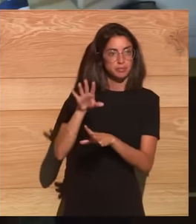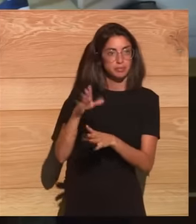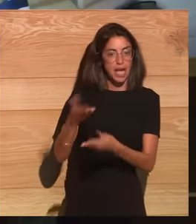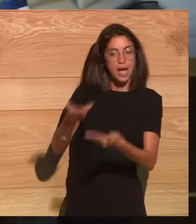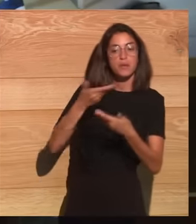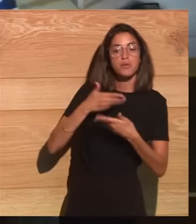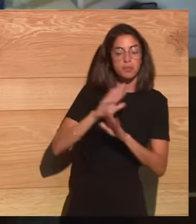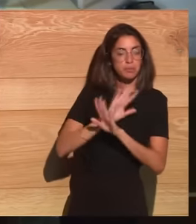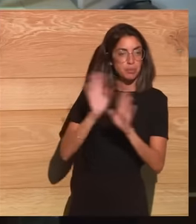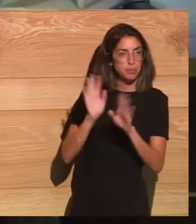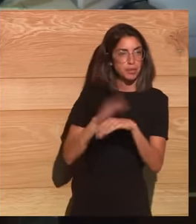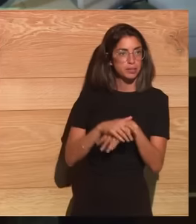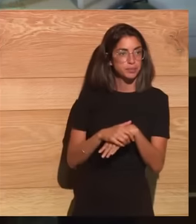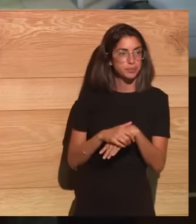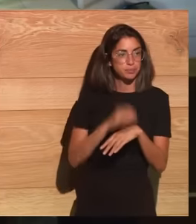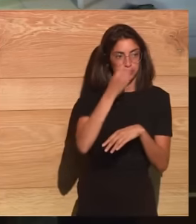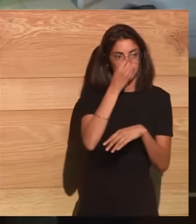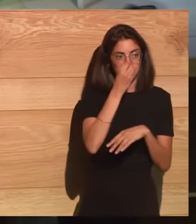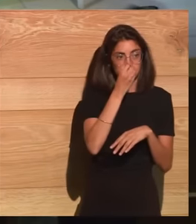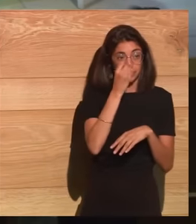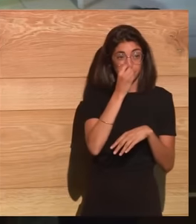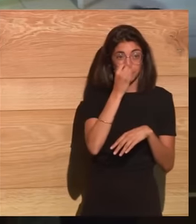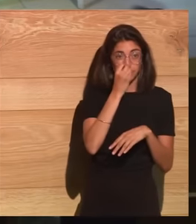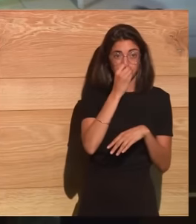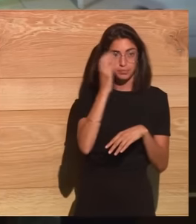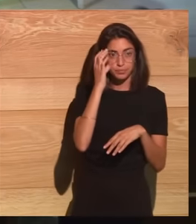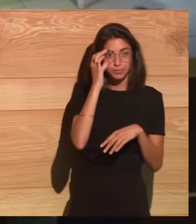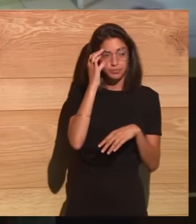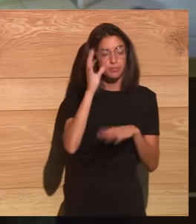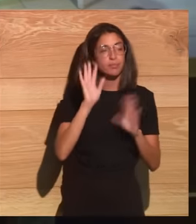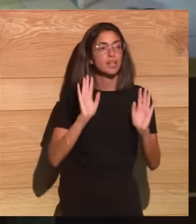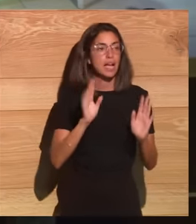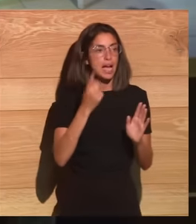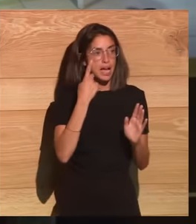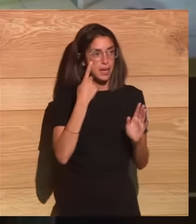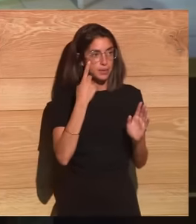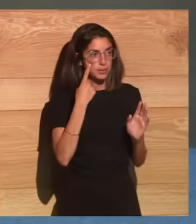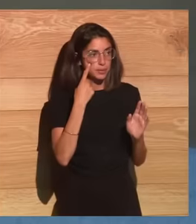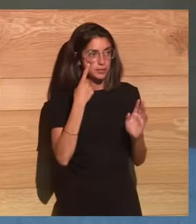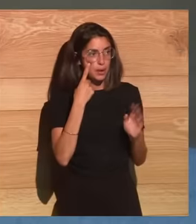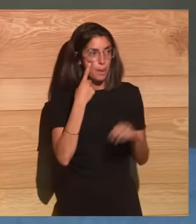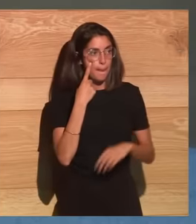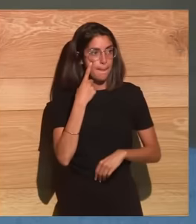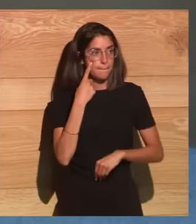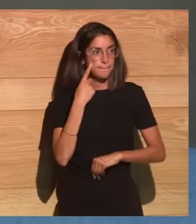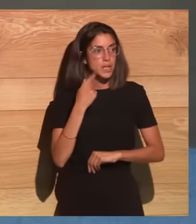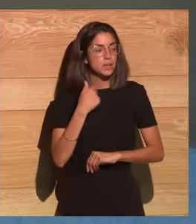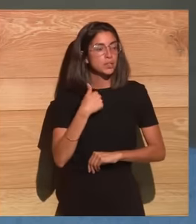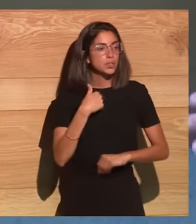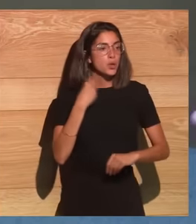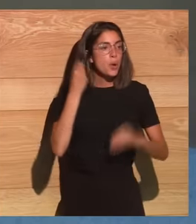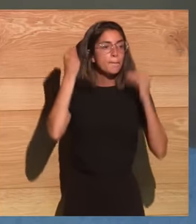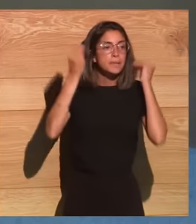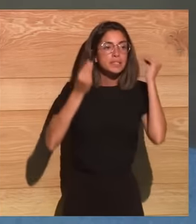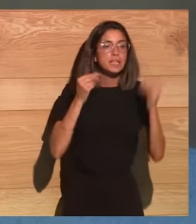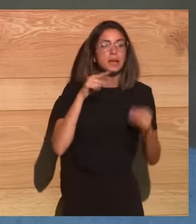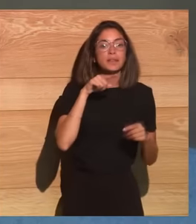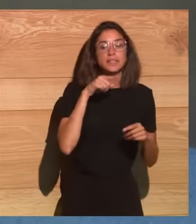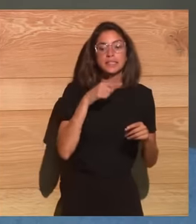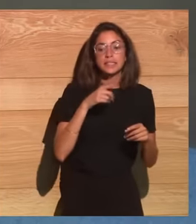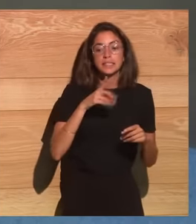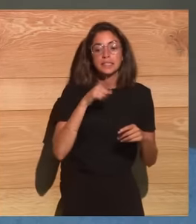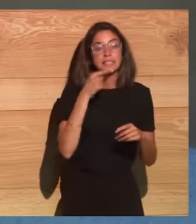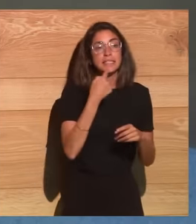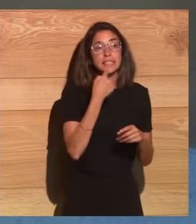Claro. O sea, intentaba yo saber más o menos. Eso es lo que haces tú ahora. Arturo, vamos a ver. Yo pensaba, yo creo que quiere decir esto. Me buscaba la vida.